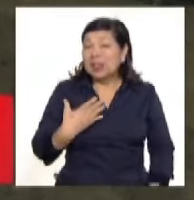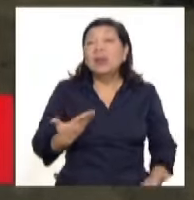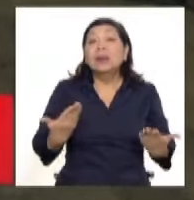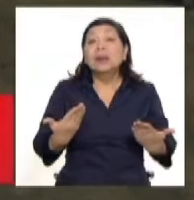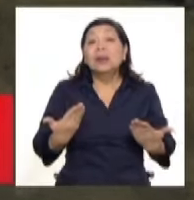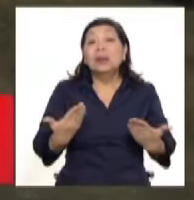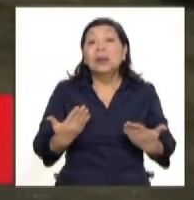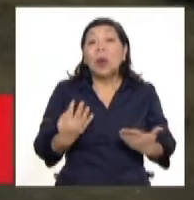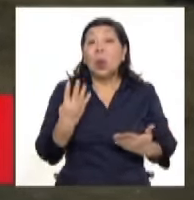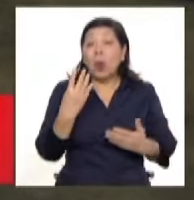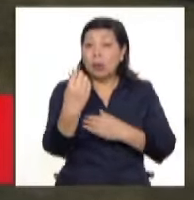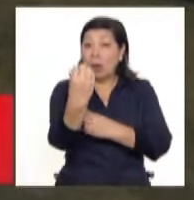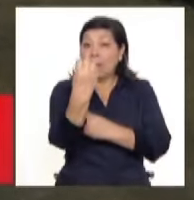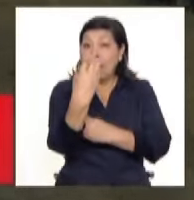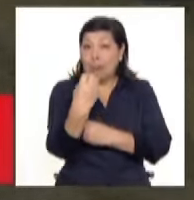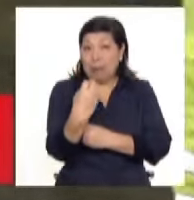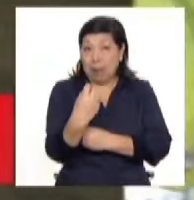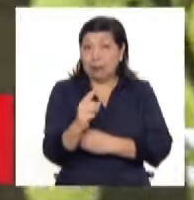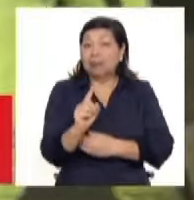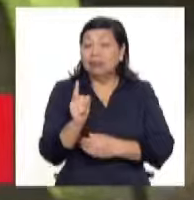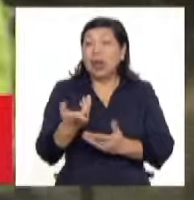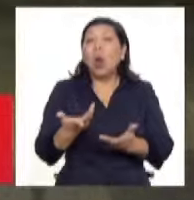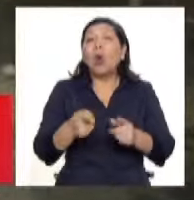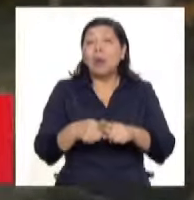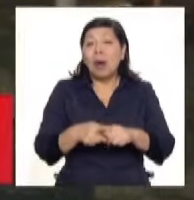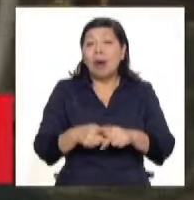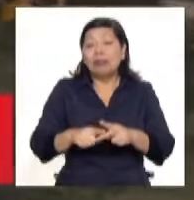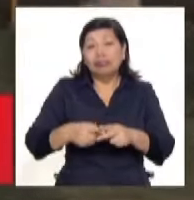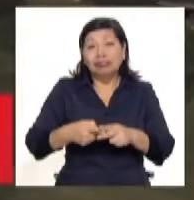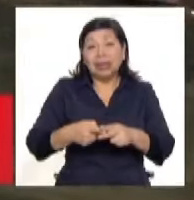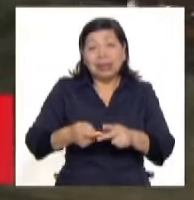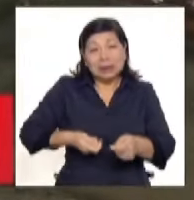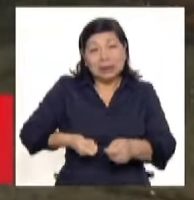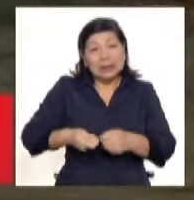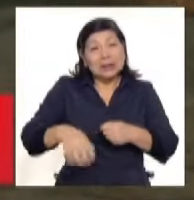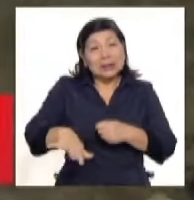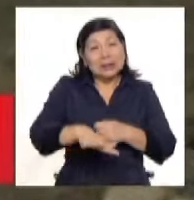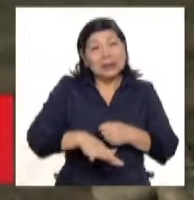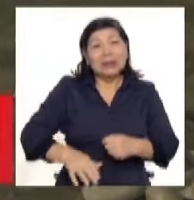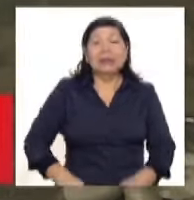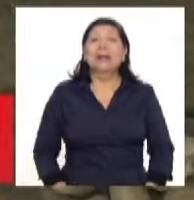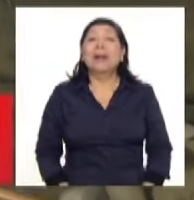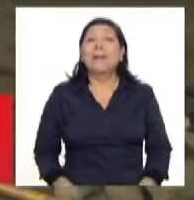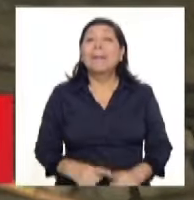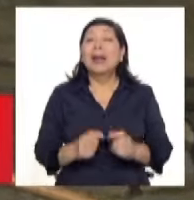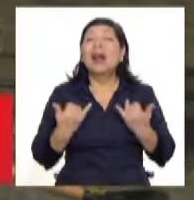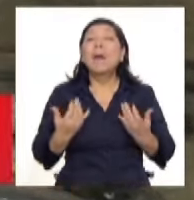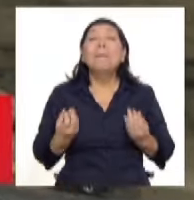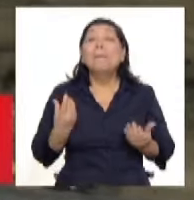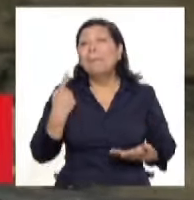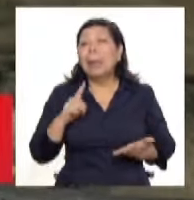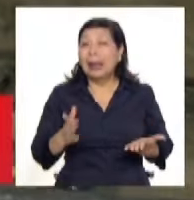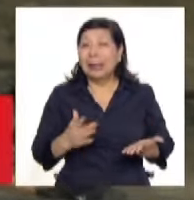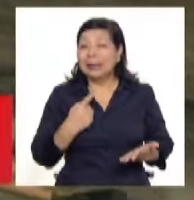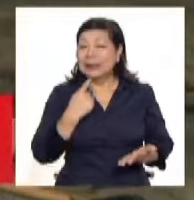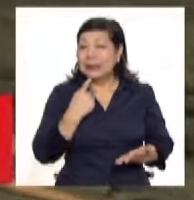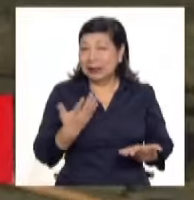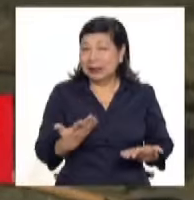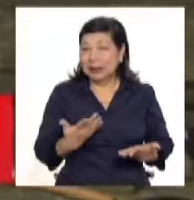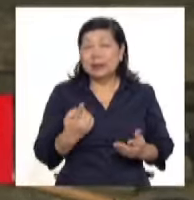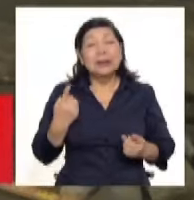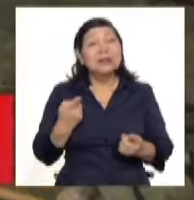colocado 4 semáforos, además también del mantenimiento a las vías que se viene realizando, y esto pues señalan que es